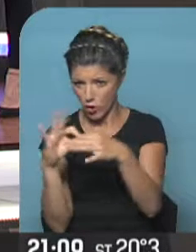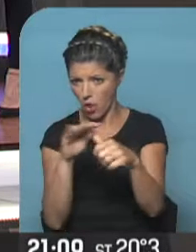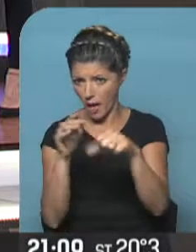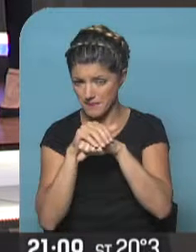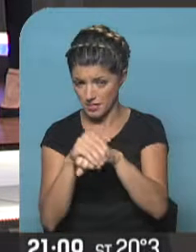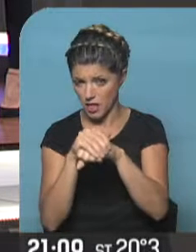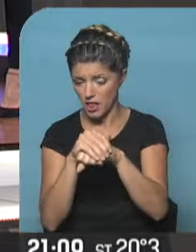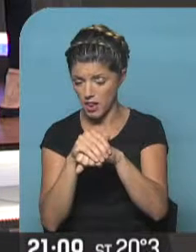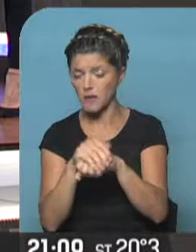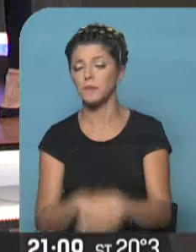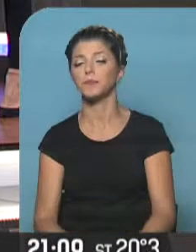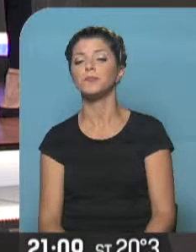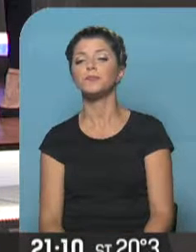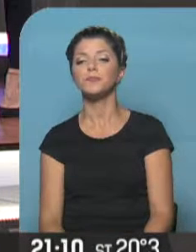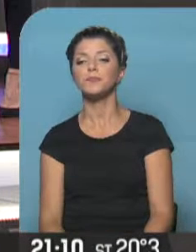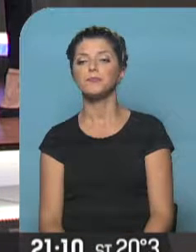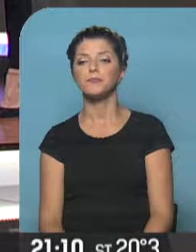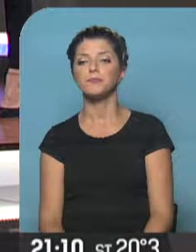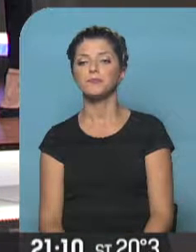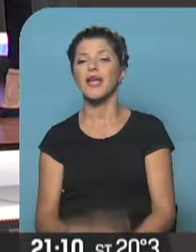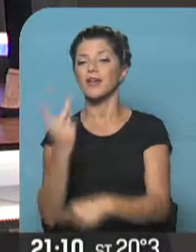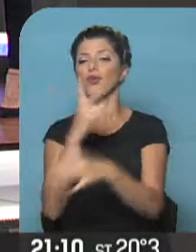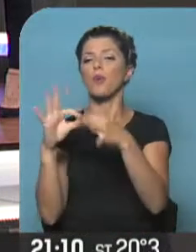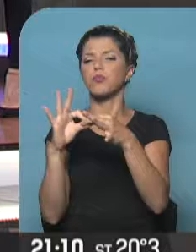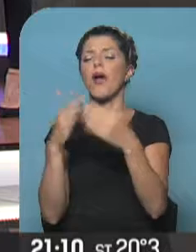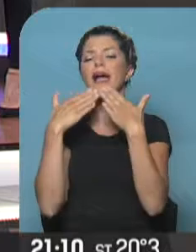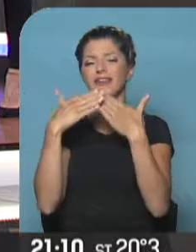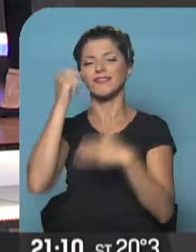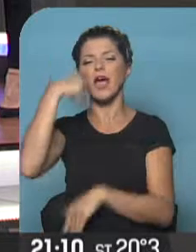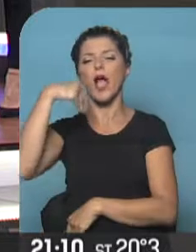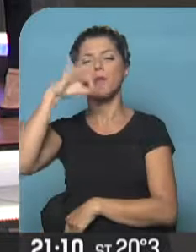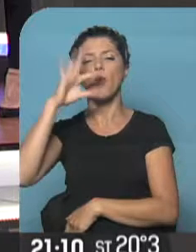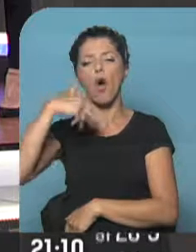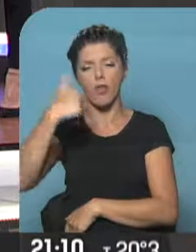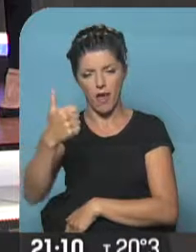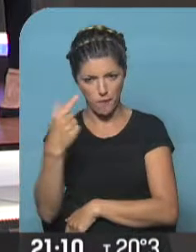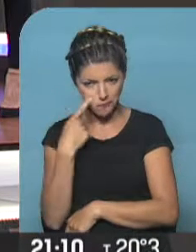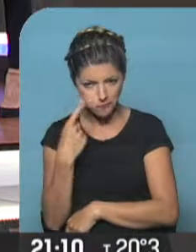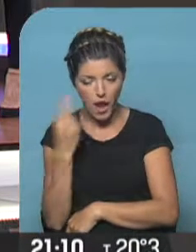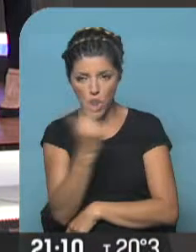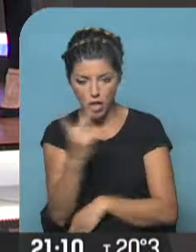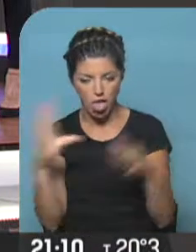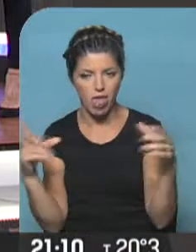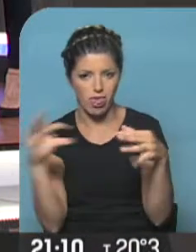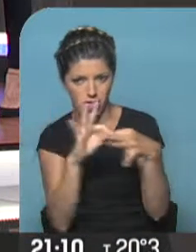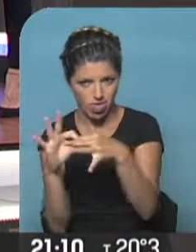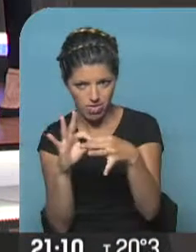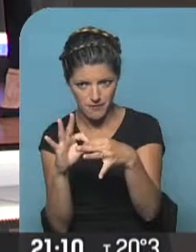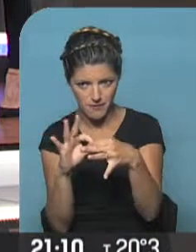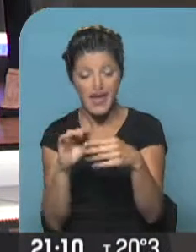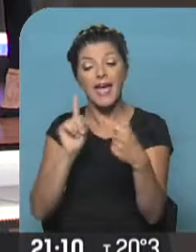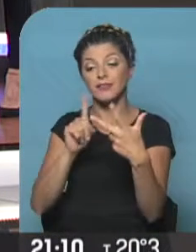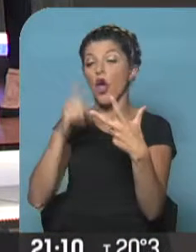argentina y que el nexo había sido núñez carmona quien está detenido en el penal de ezeiza desde el pasado día viernes quien también